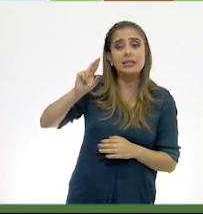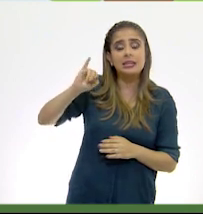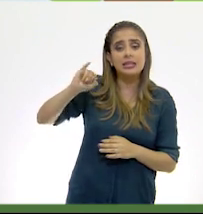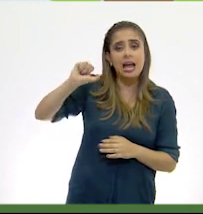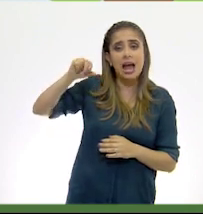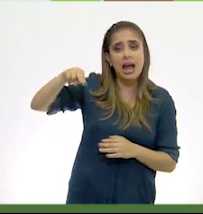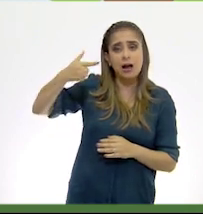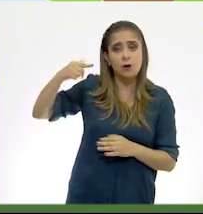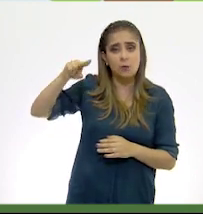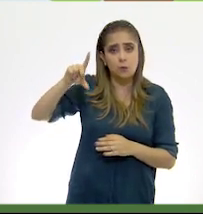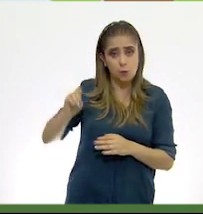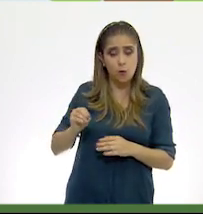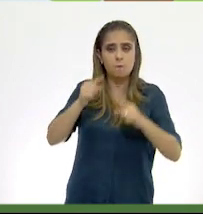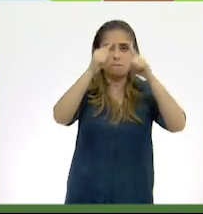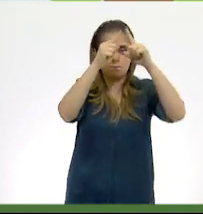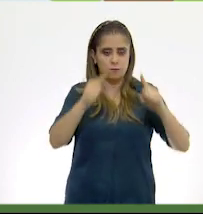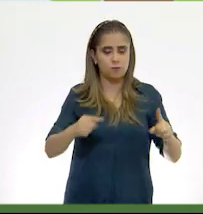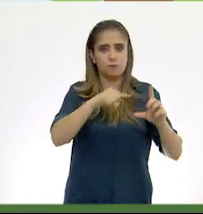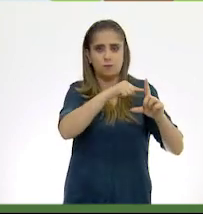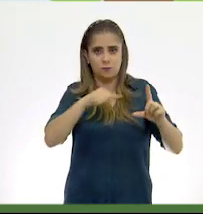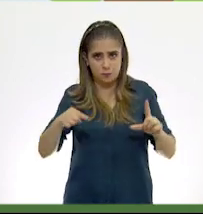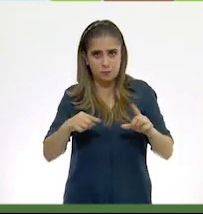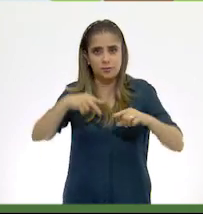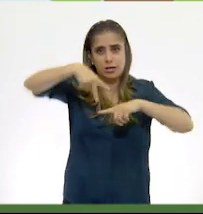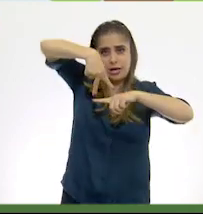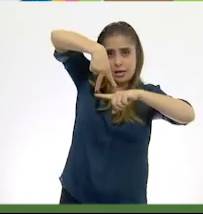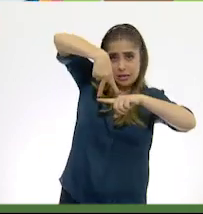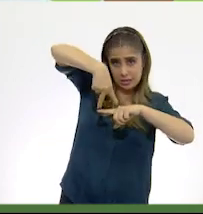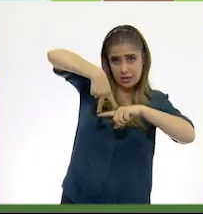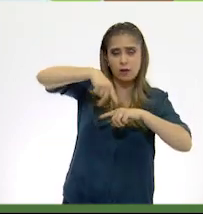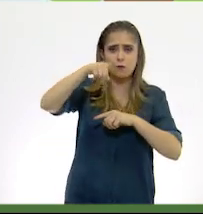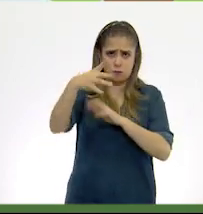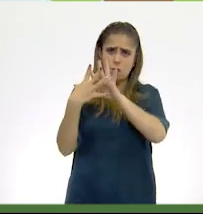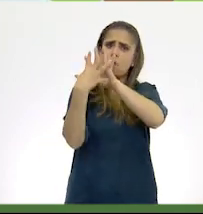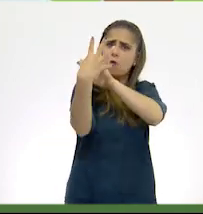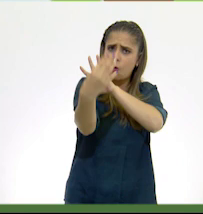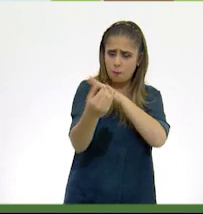con 3 líneas rectas. Píntala conmigo, es fácil.